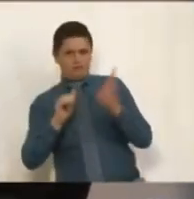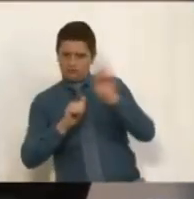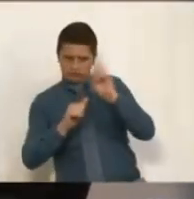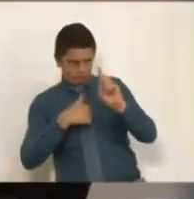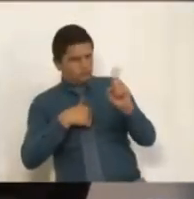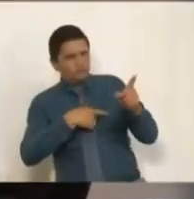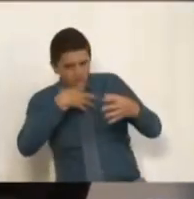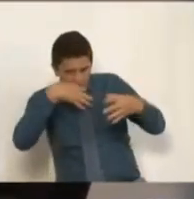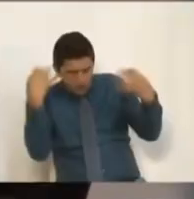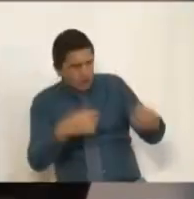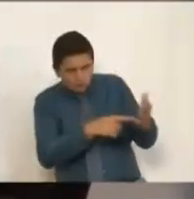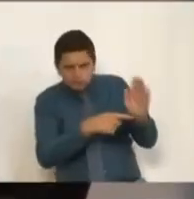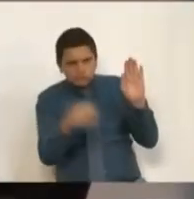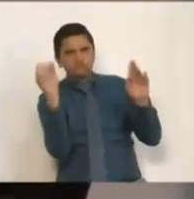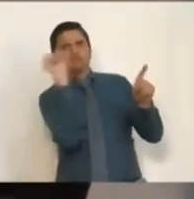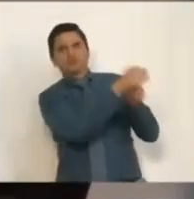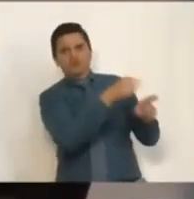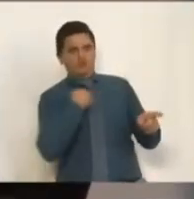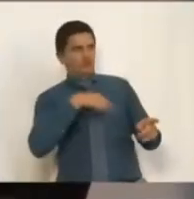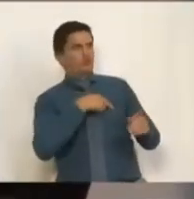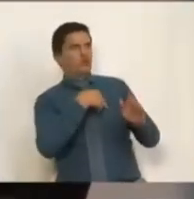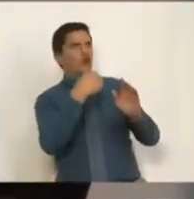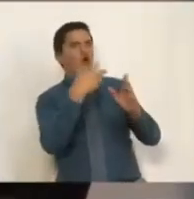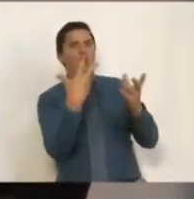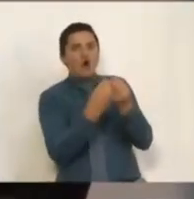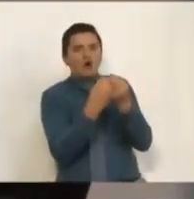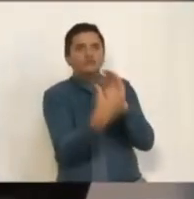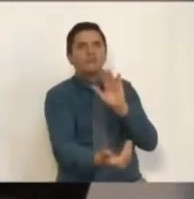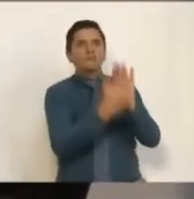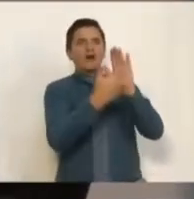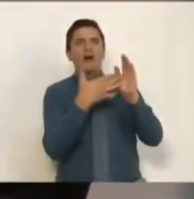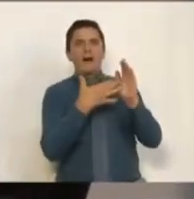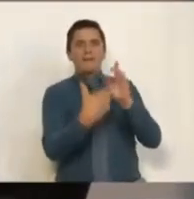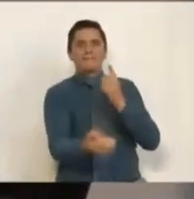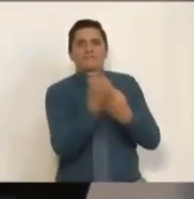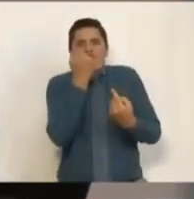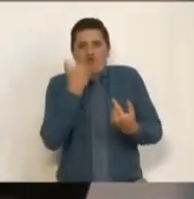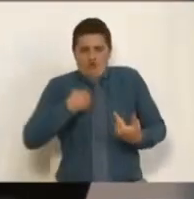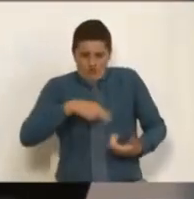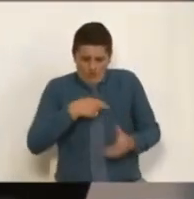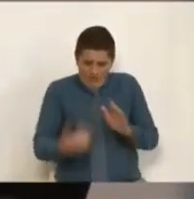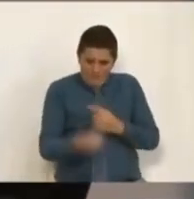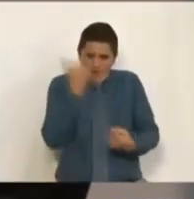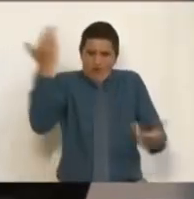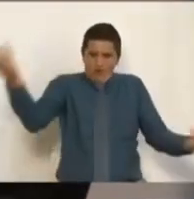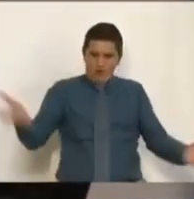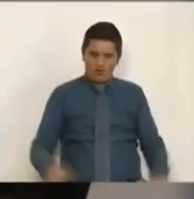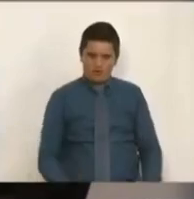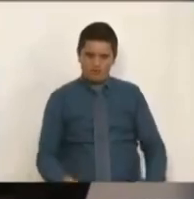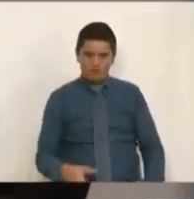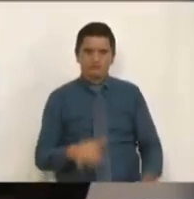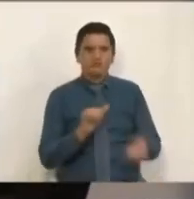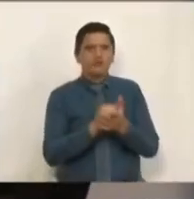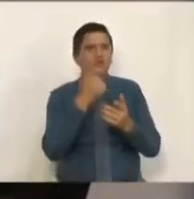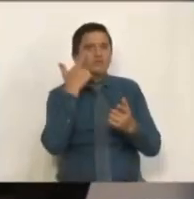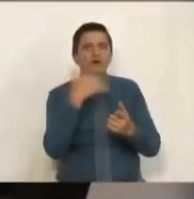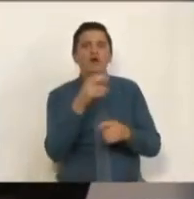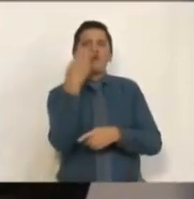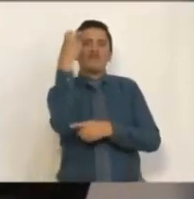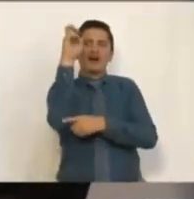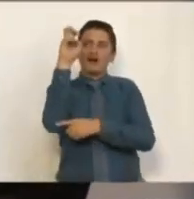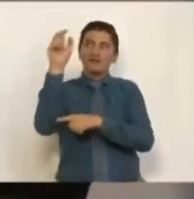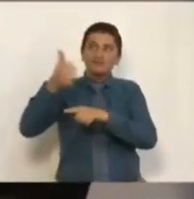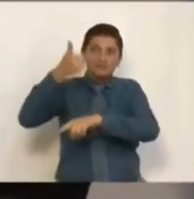ingeniaron para que no pudiéramos hacer la intervención de conclusiones como una manera de proteger al señor fiscal